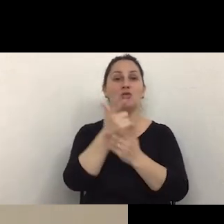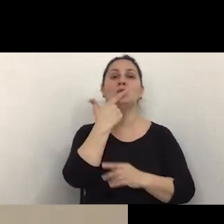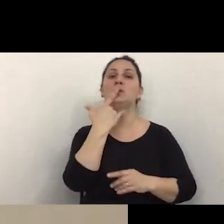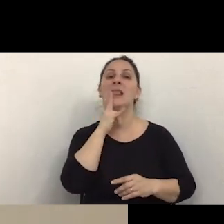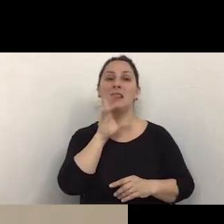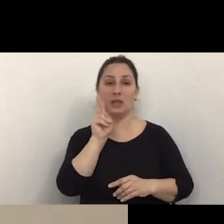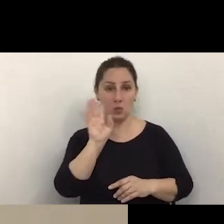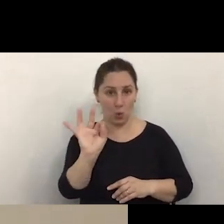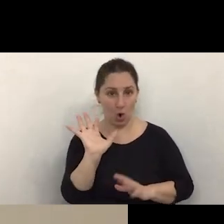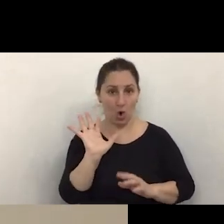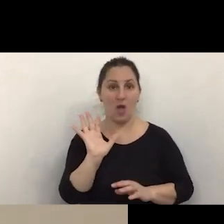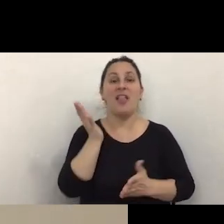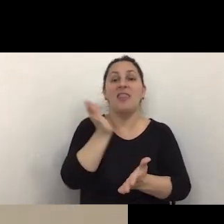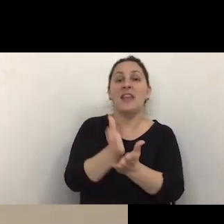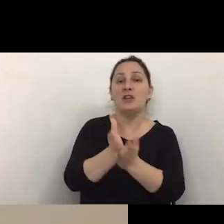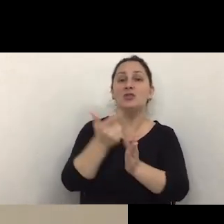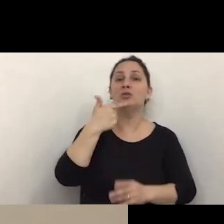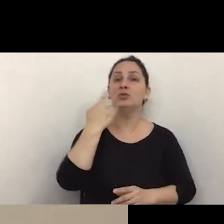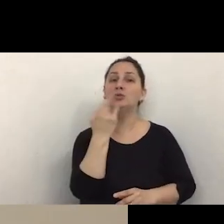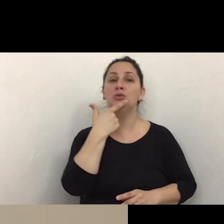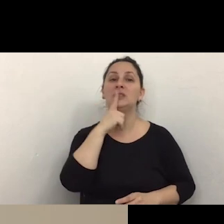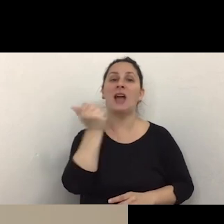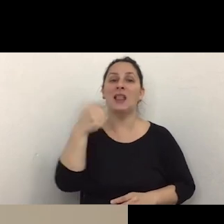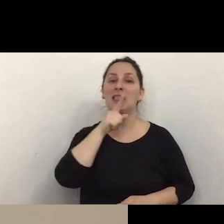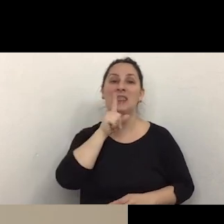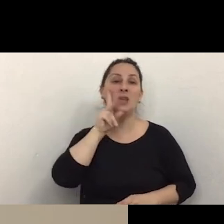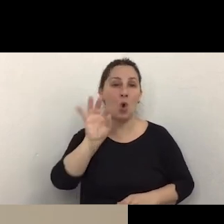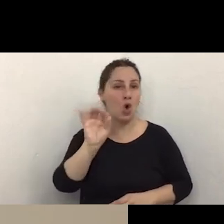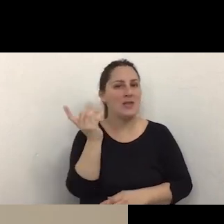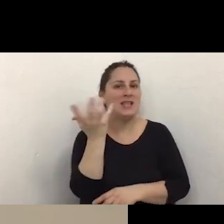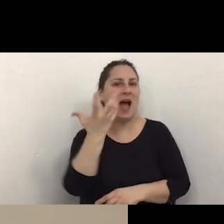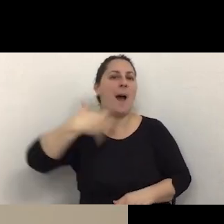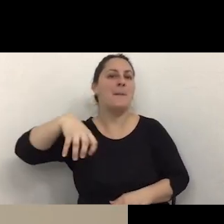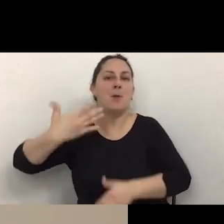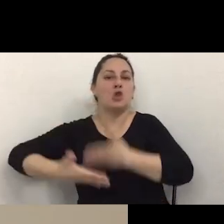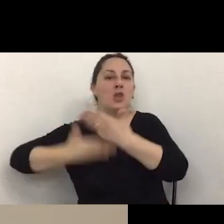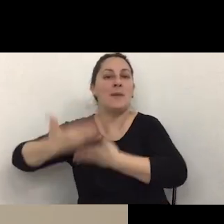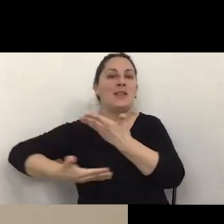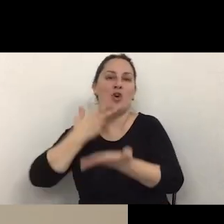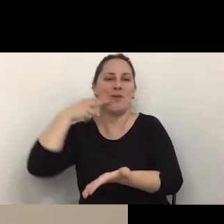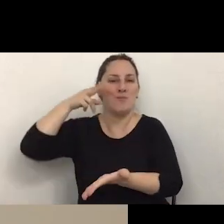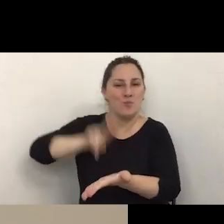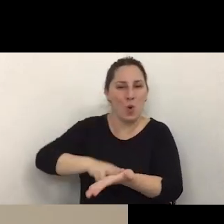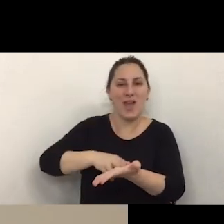leamos bien, derecho sustantivo, no es en el ámbito del procedimiento tributario necesariamente. En el